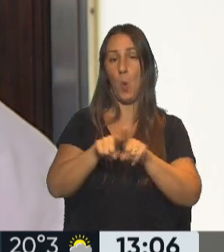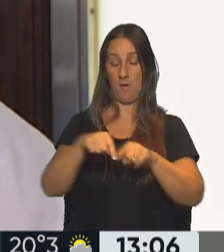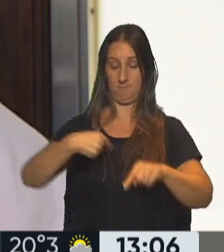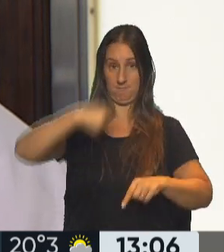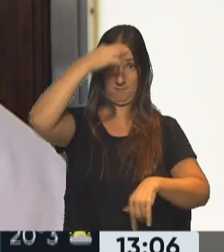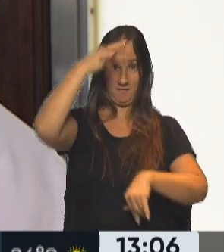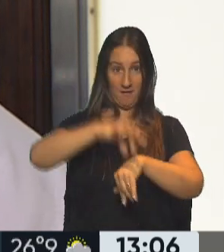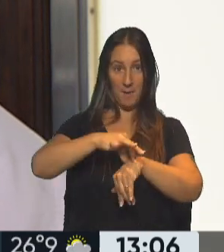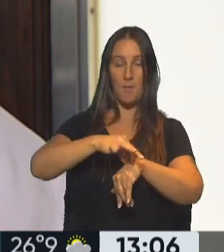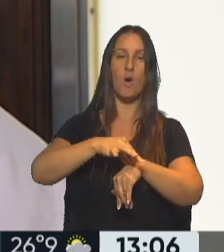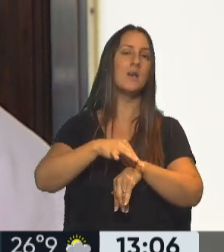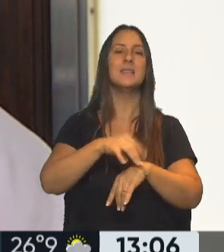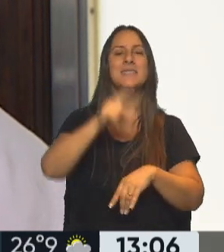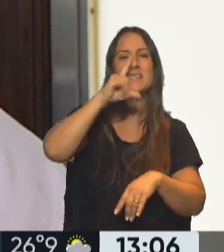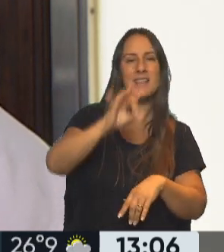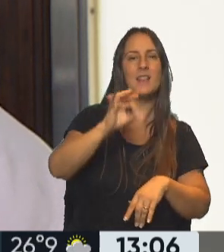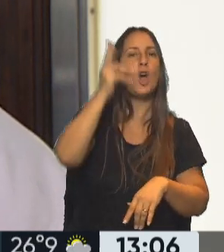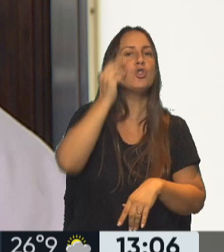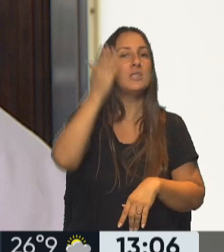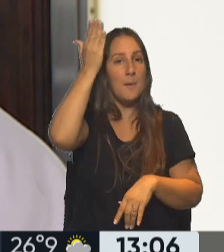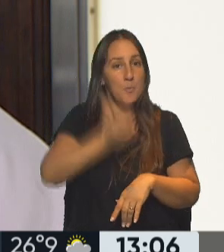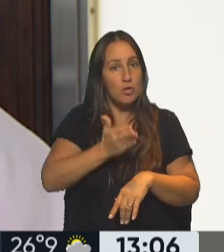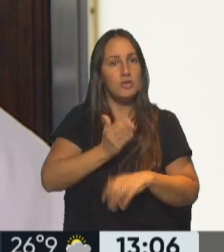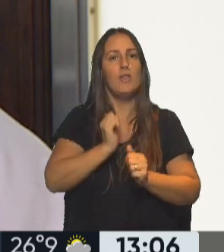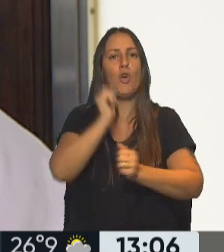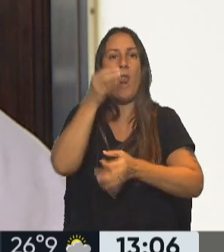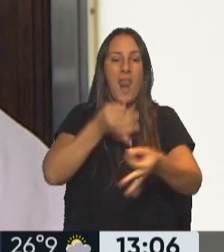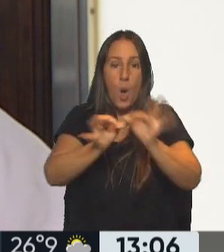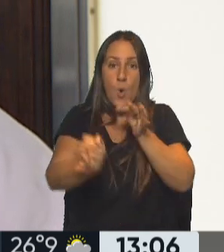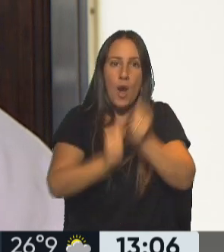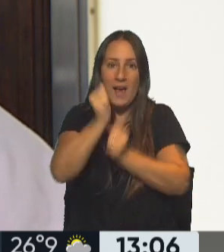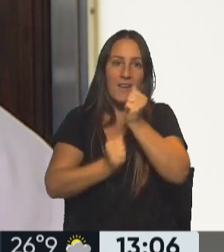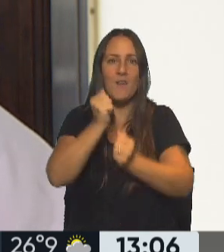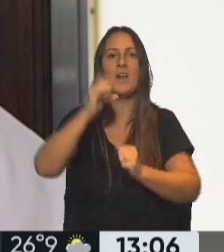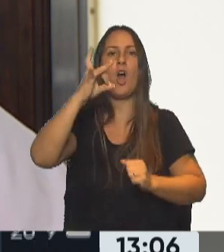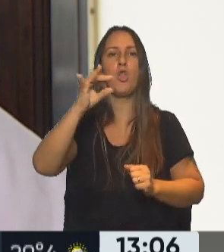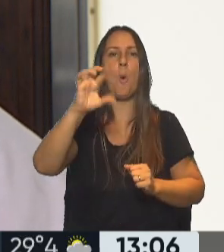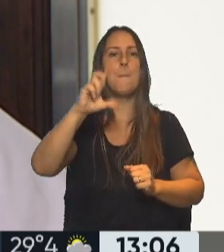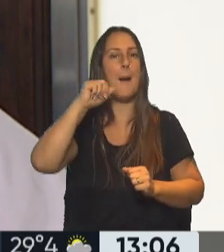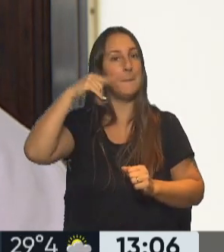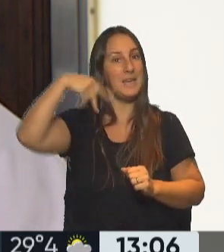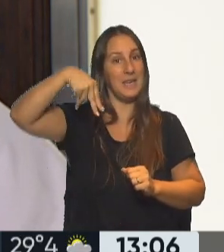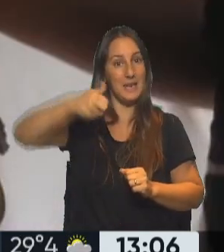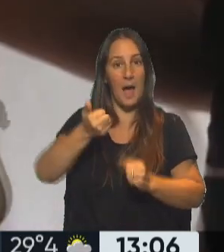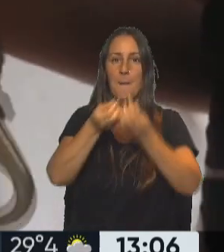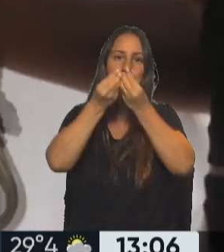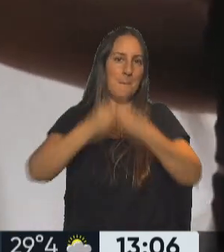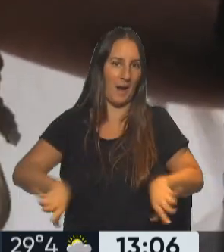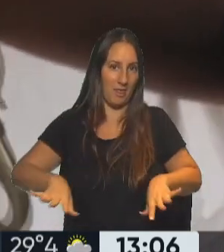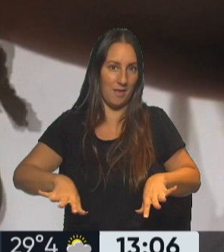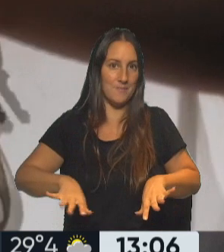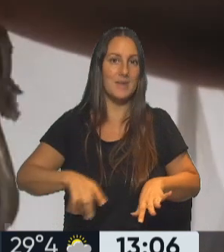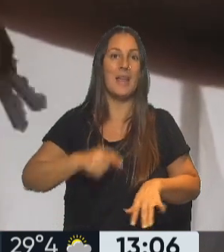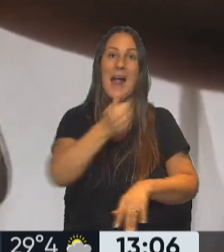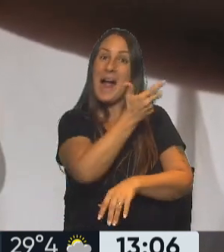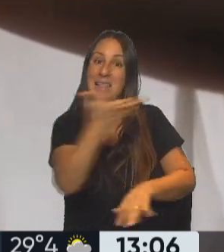70 y el 80% de las neuronas que fabrican dopamina en el tronco cerebral, en la sustancia negra. Cuando perdiste